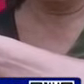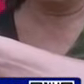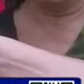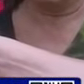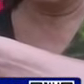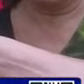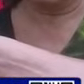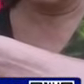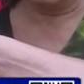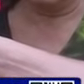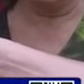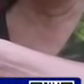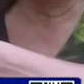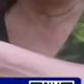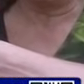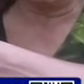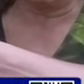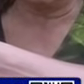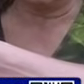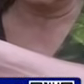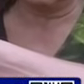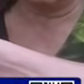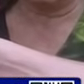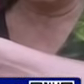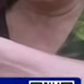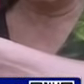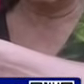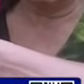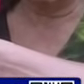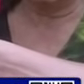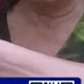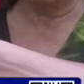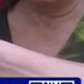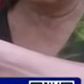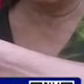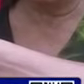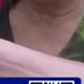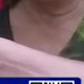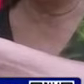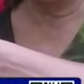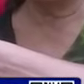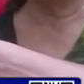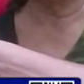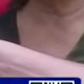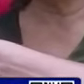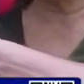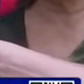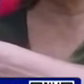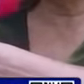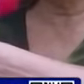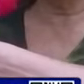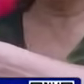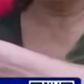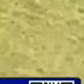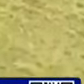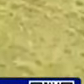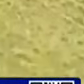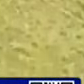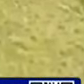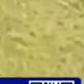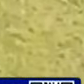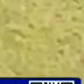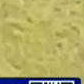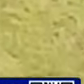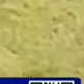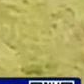ministro de Desarrollo Rural y Tierra, Remy González Atila, porque él es el directo financiador de los grupos de